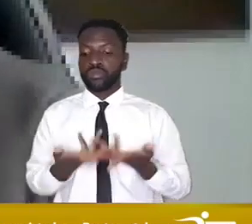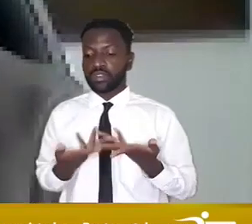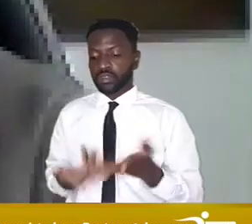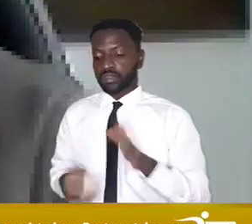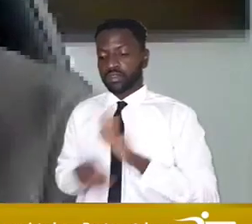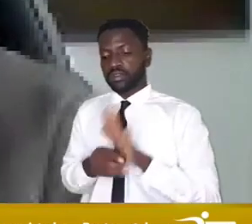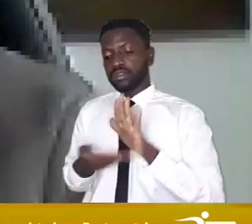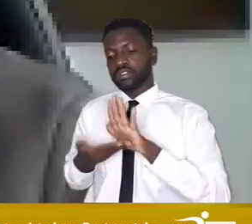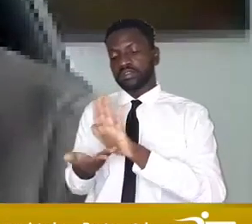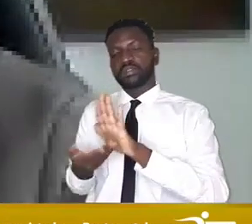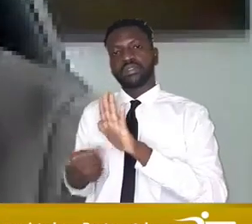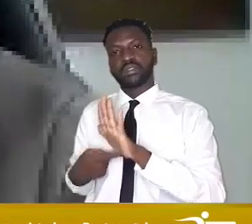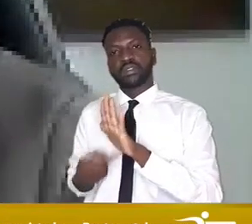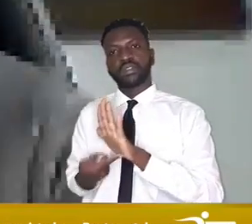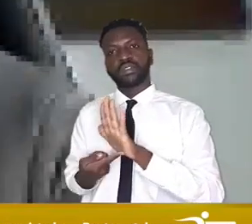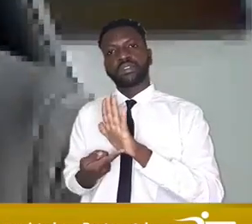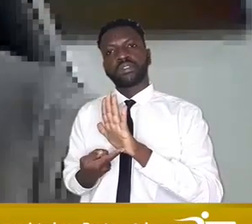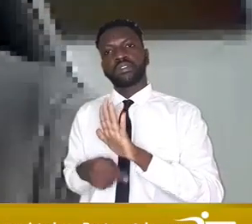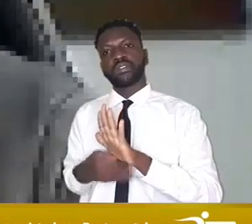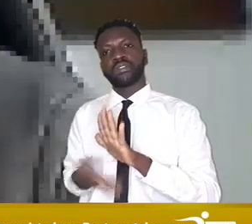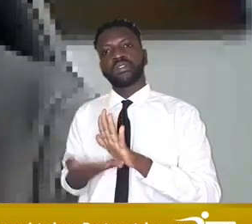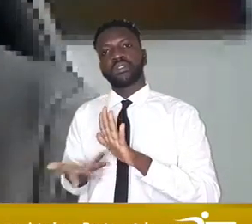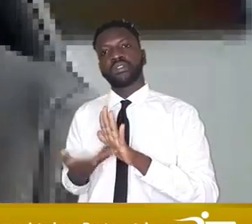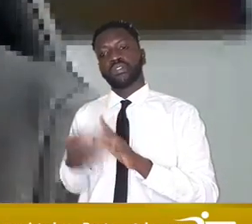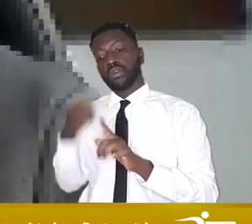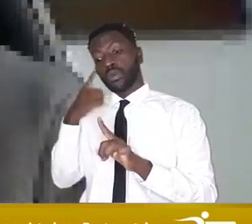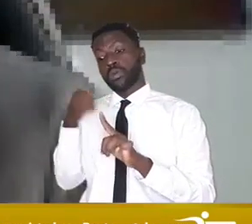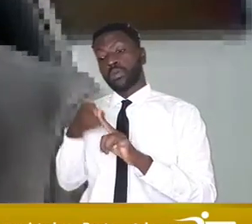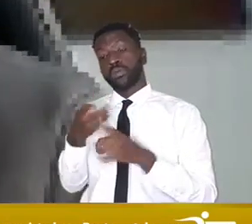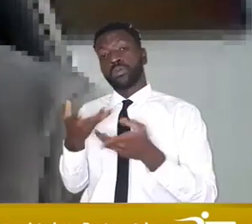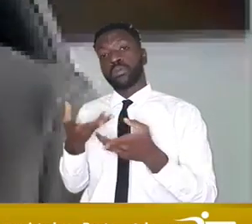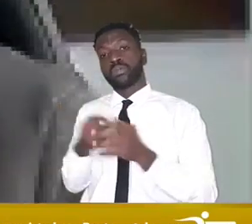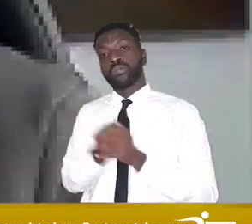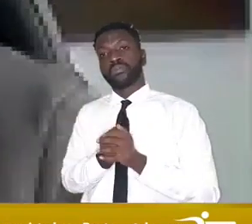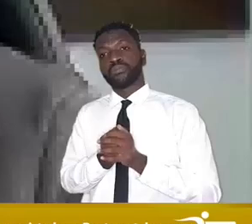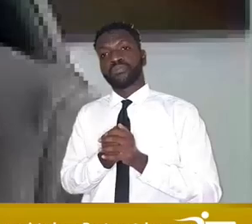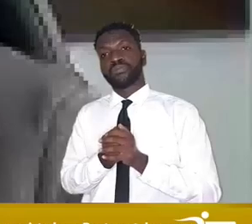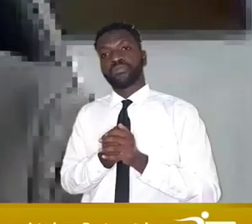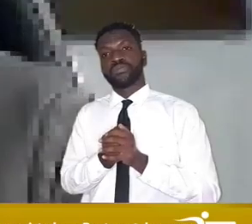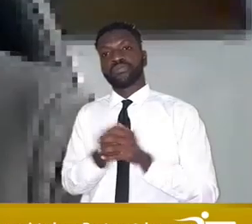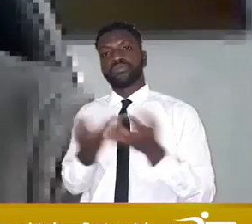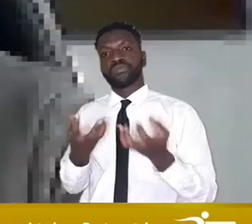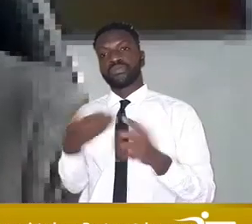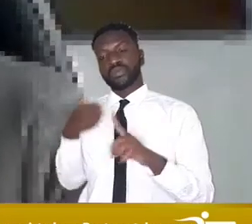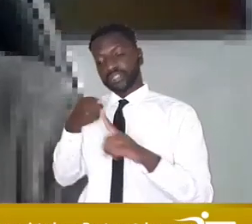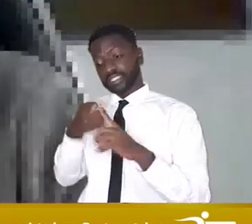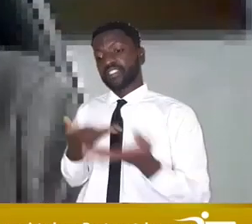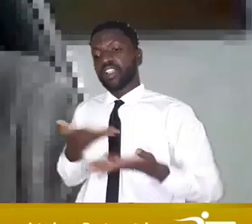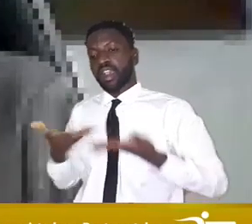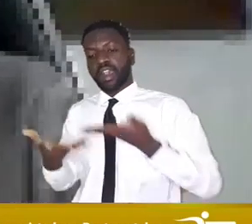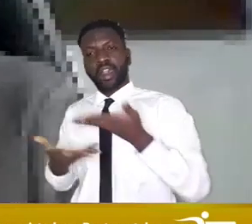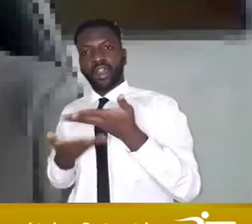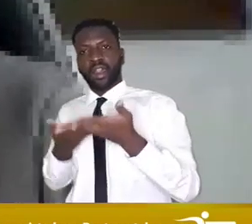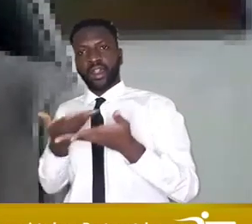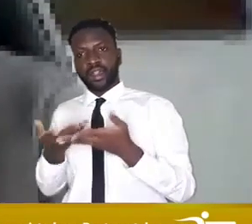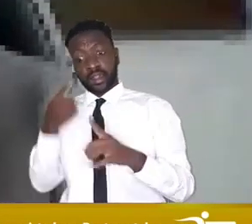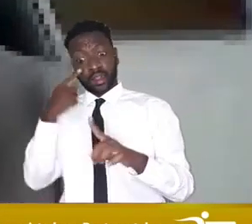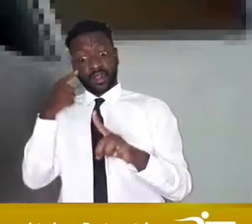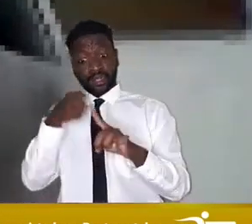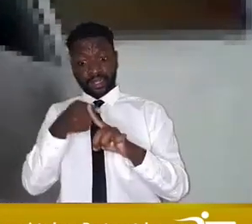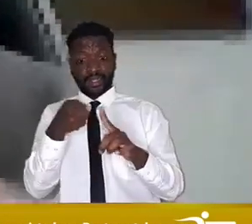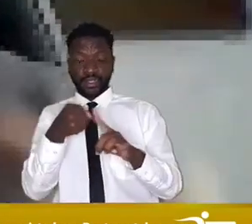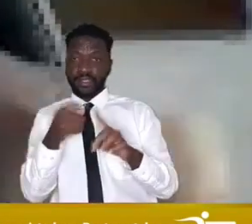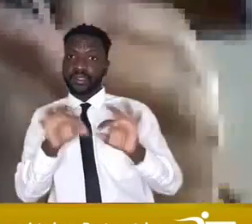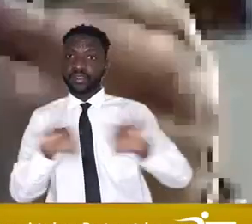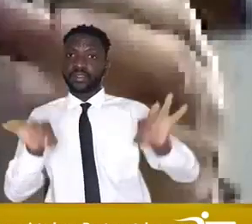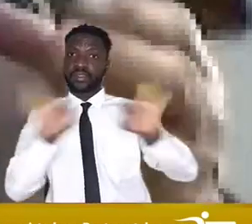Y ese mandamiento con un propósito. Y yo quisiera hablarles de ese, porque para mí es como que está preparando